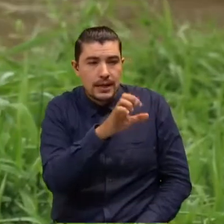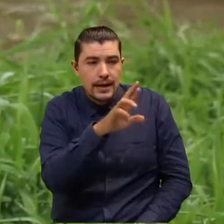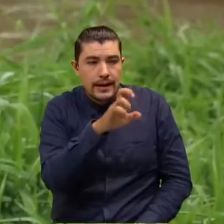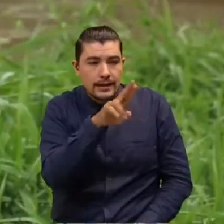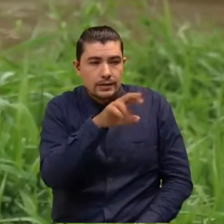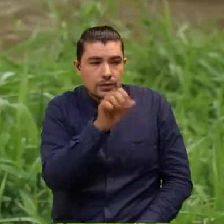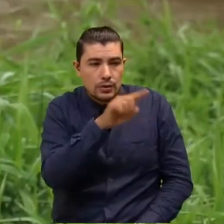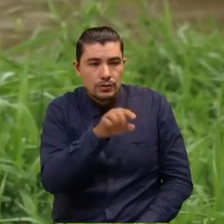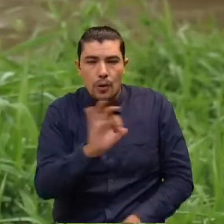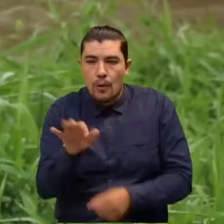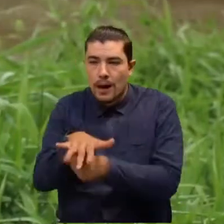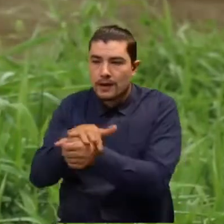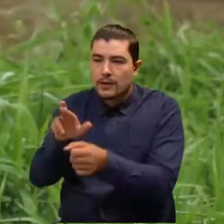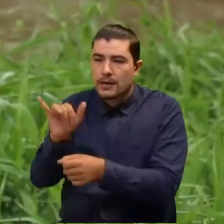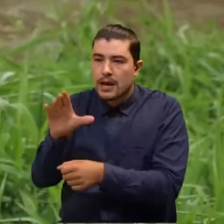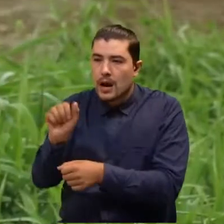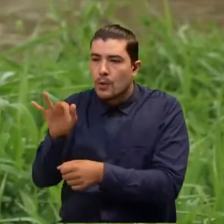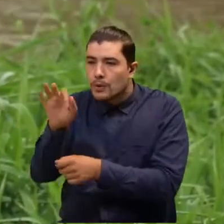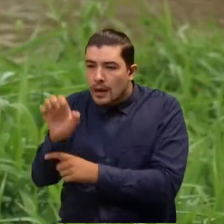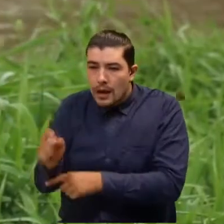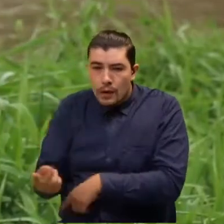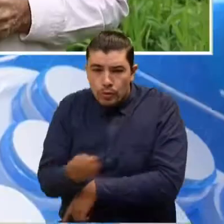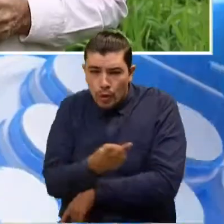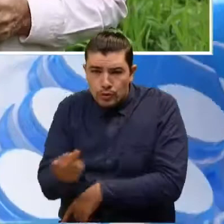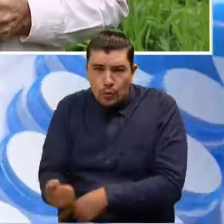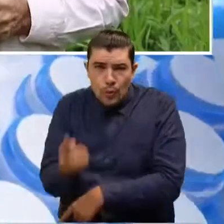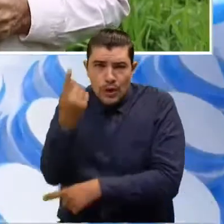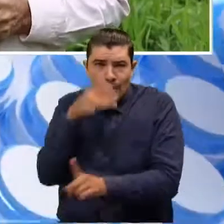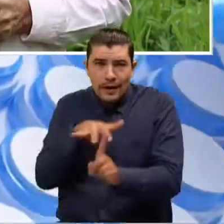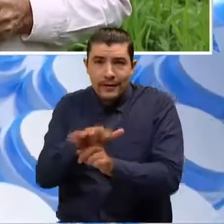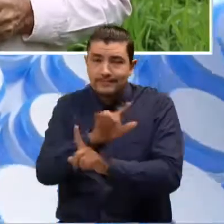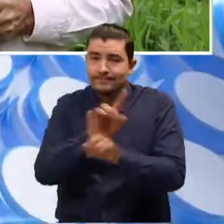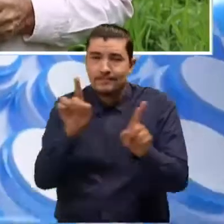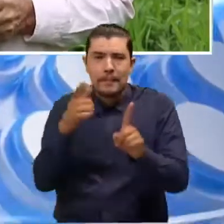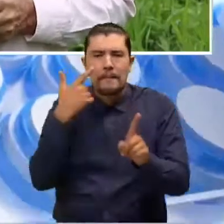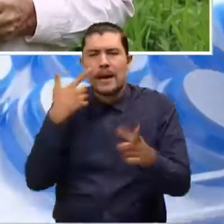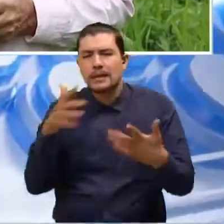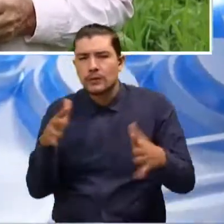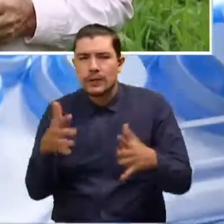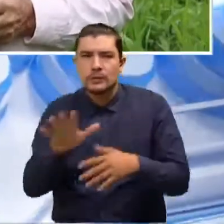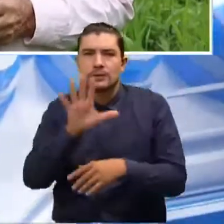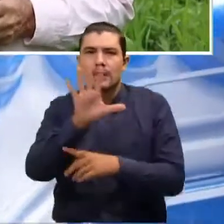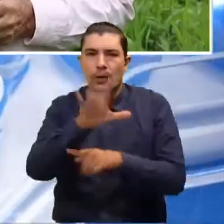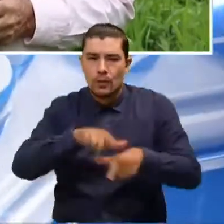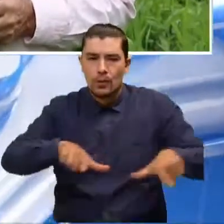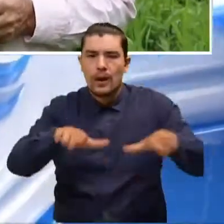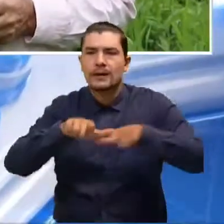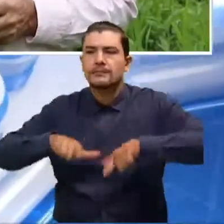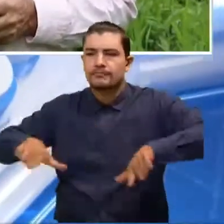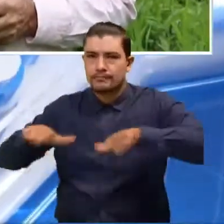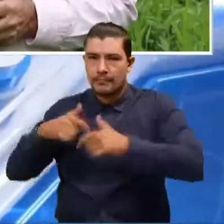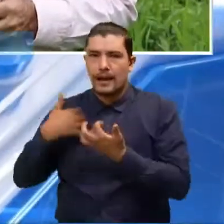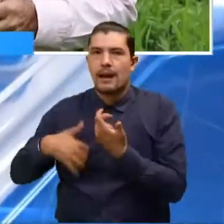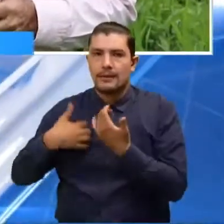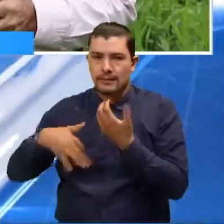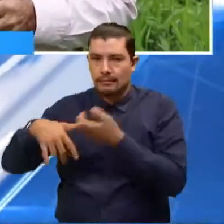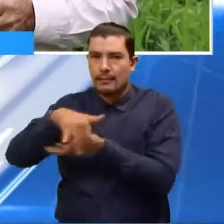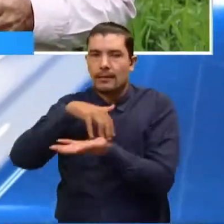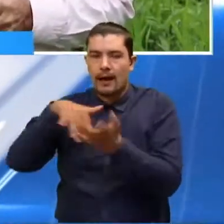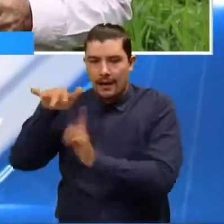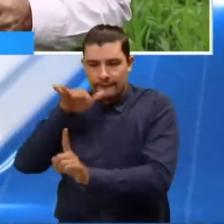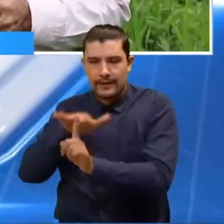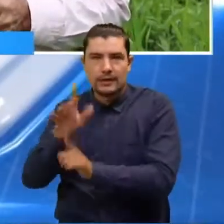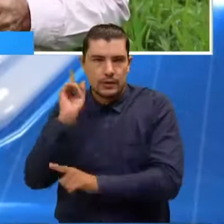se calcula que al menos cinco sectores más están afectados con las lluvias de los últimos días desde vélez santander